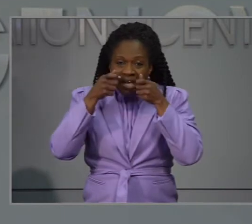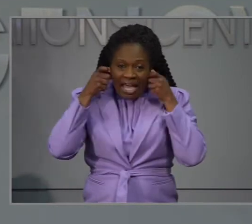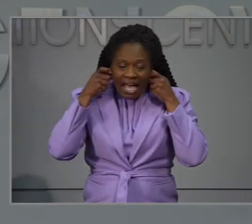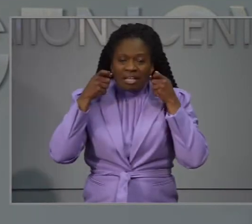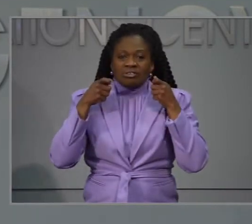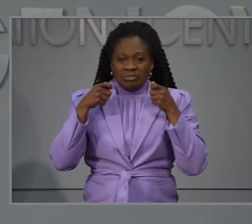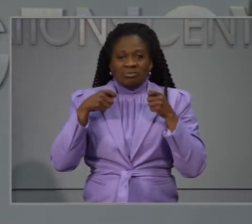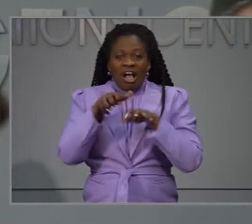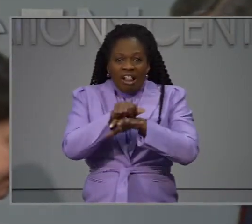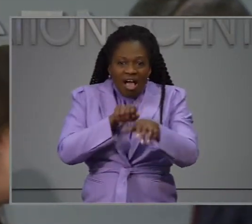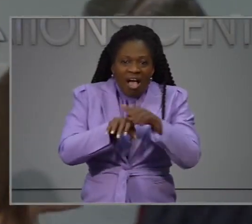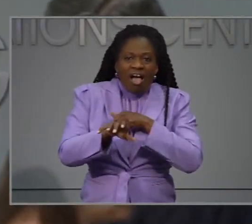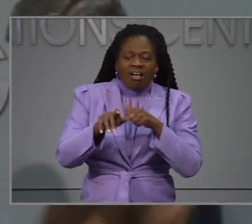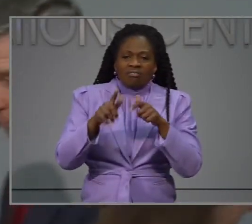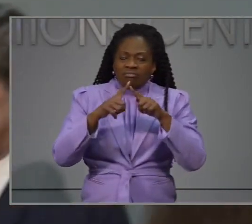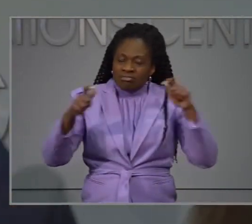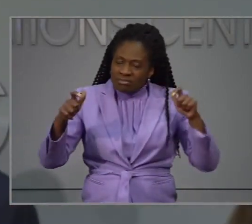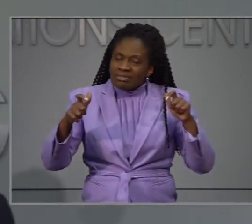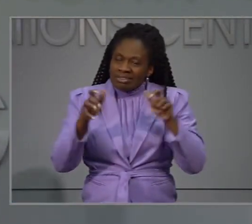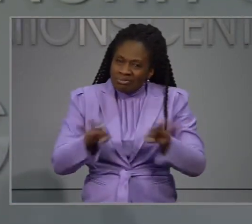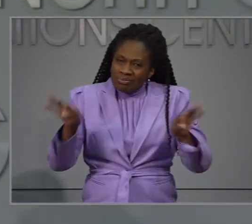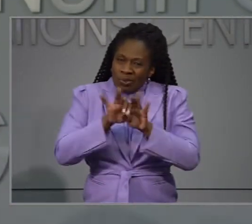de manera eficaz gracias